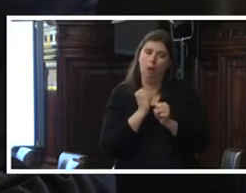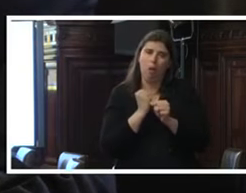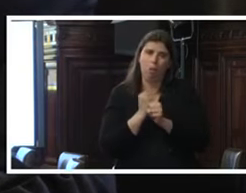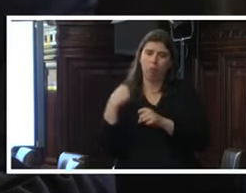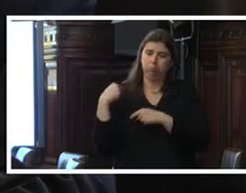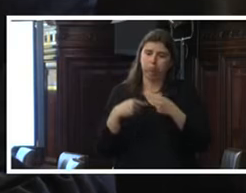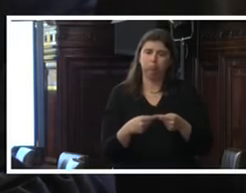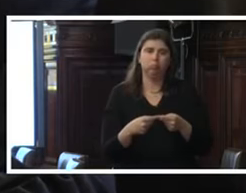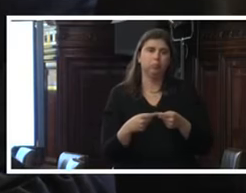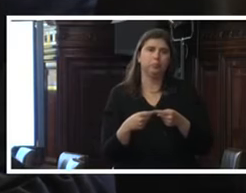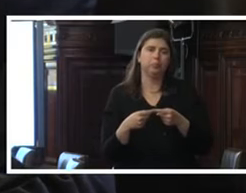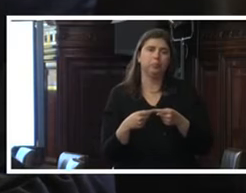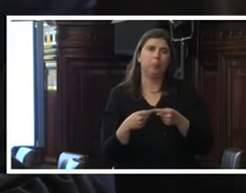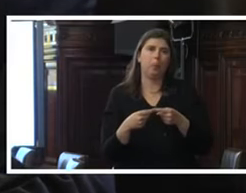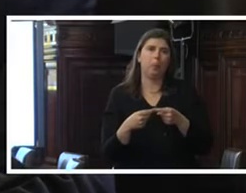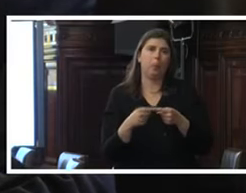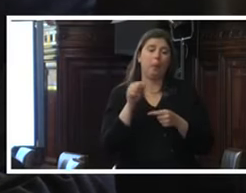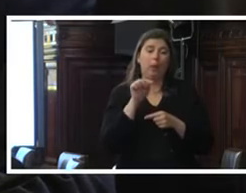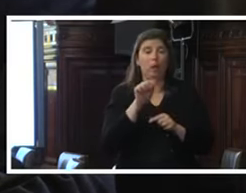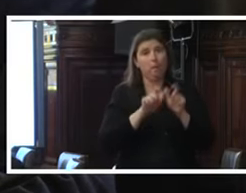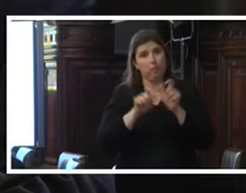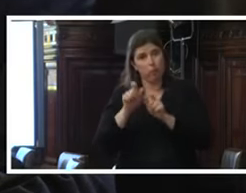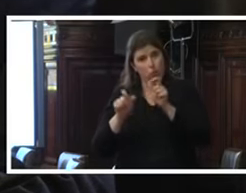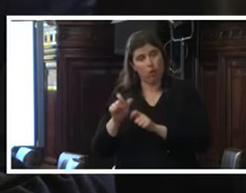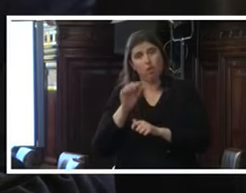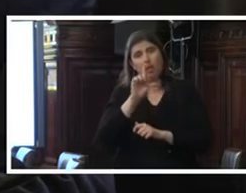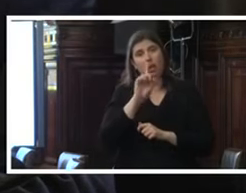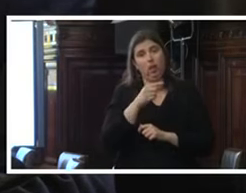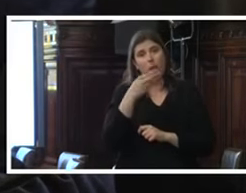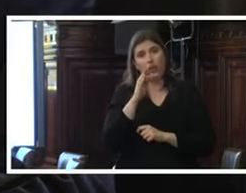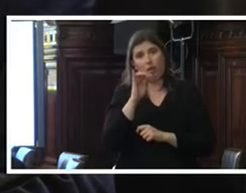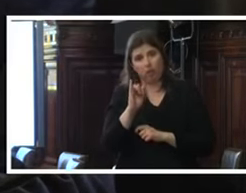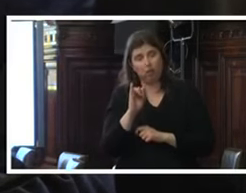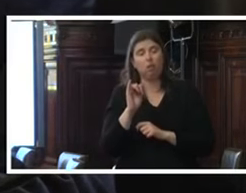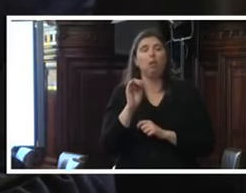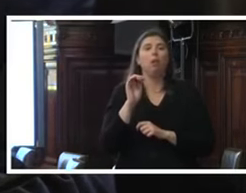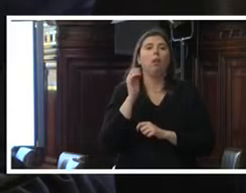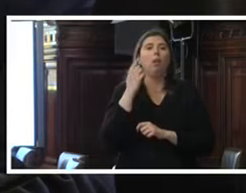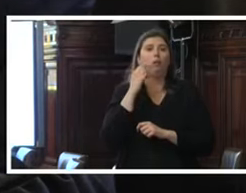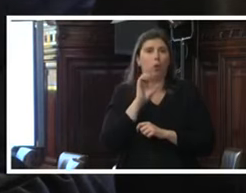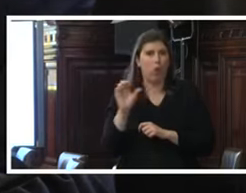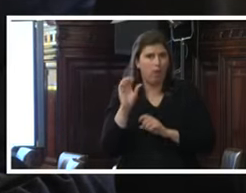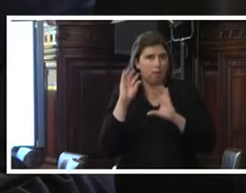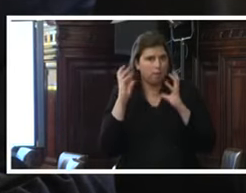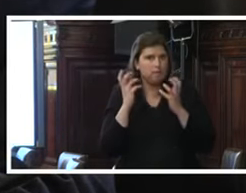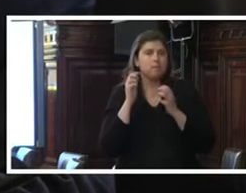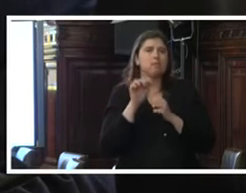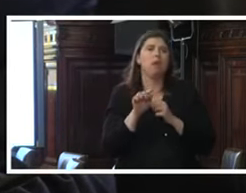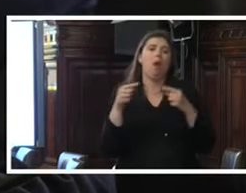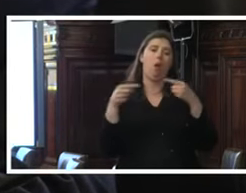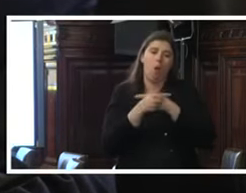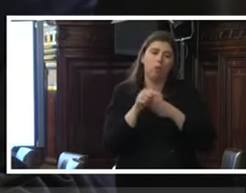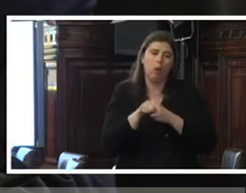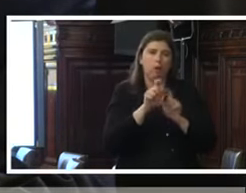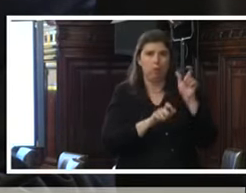en su relatoría de personas el fbi el forme violencia en las américas contra personas de gente y